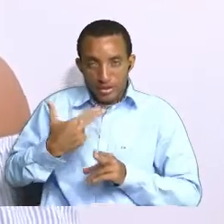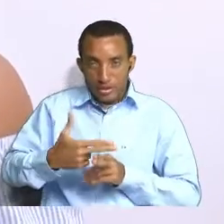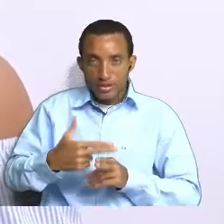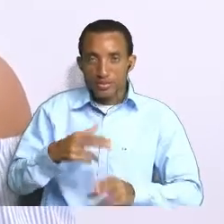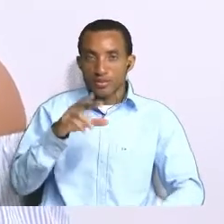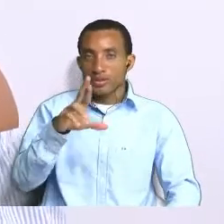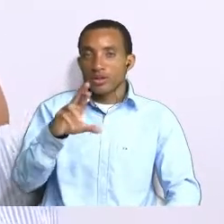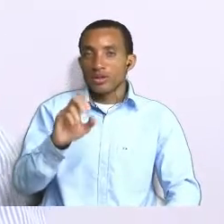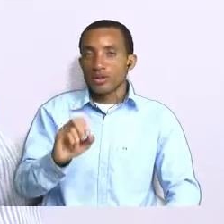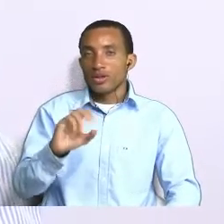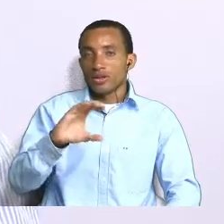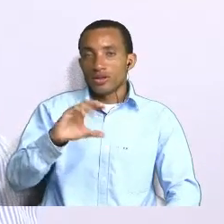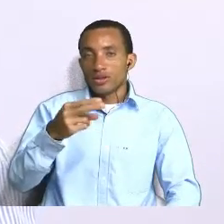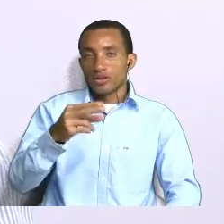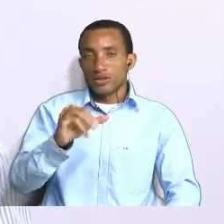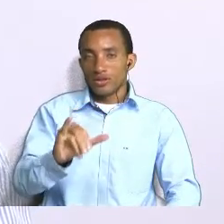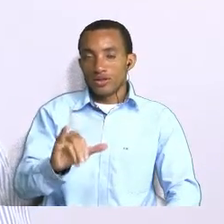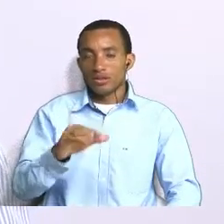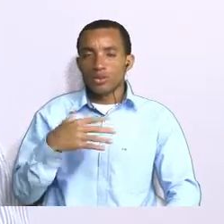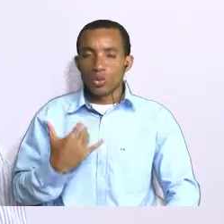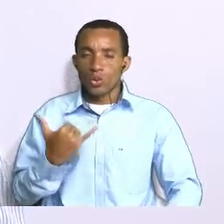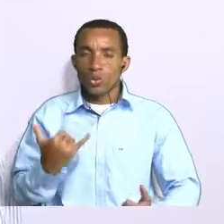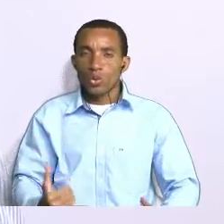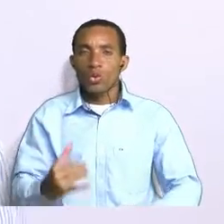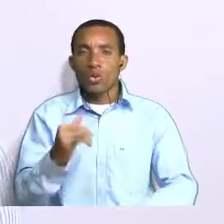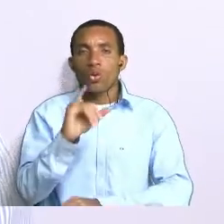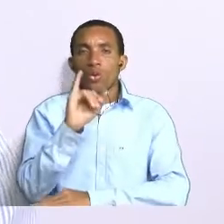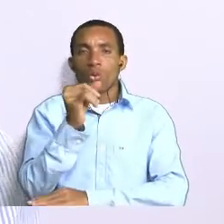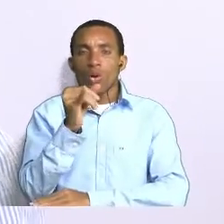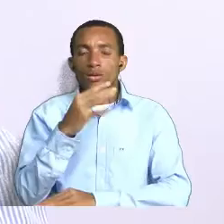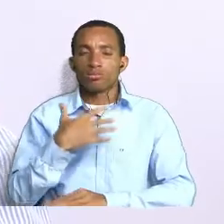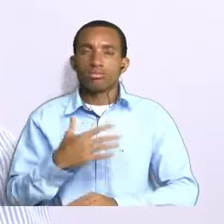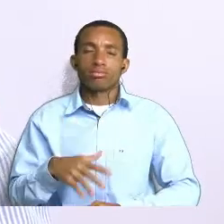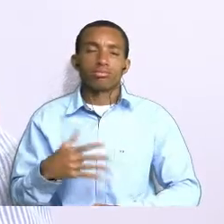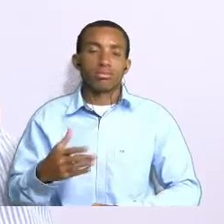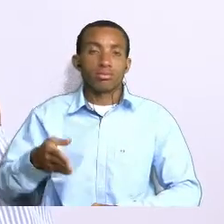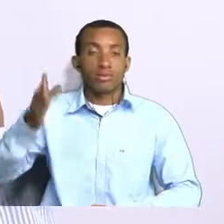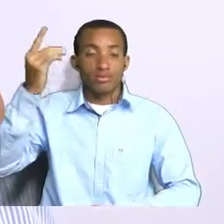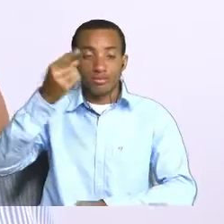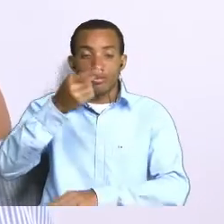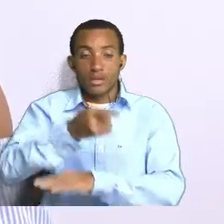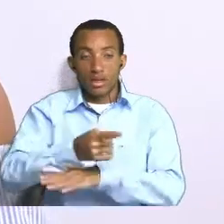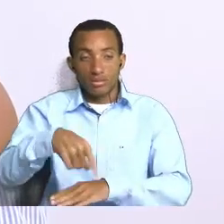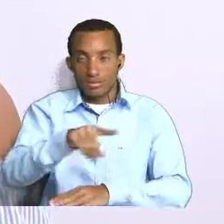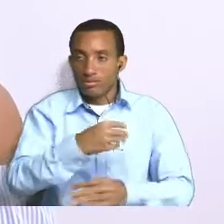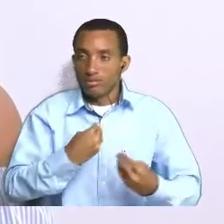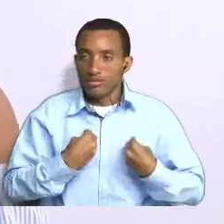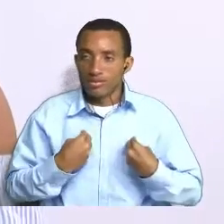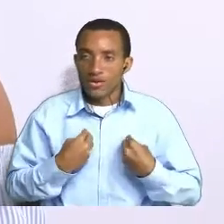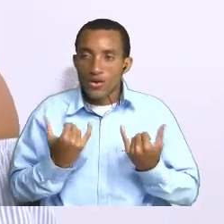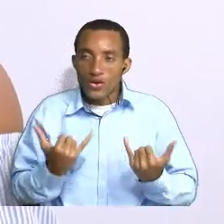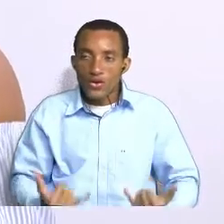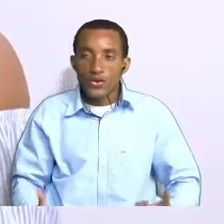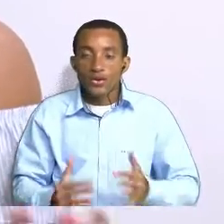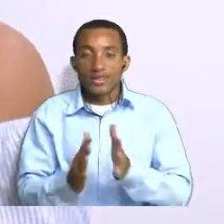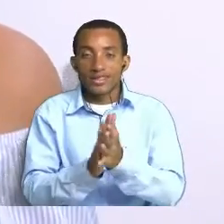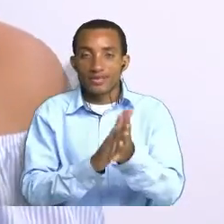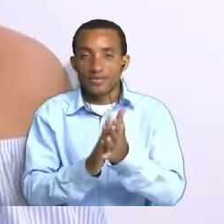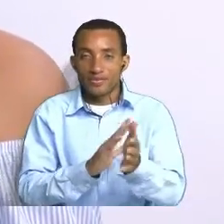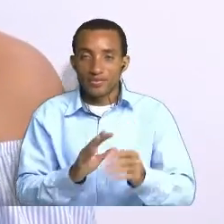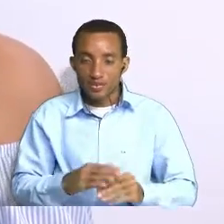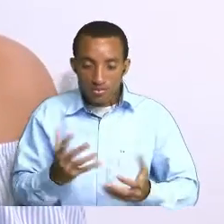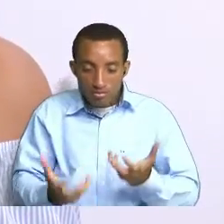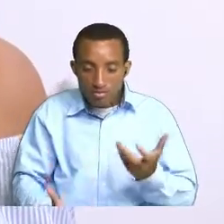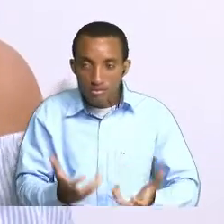oportunidad del jueves por la misericordia de dios estamos aquí una vez más en este su programa a pedir de boca pero yo no me vine sola yo voy a saludar